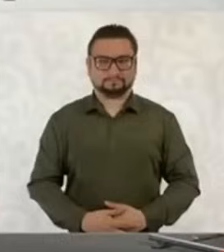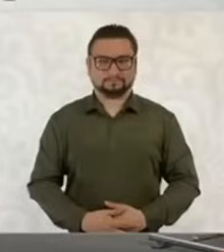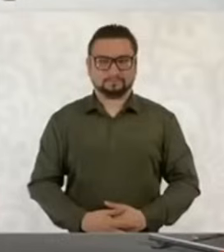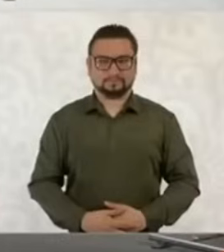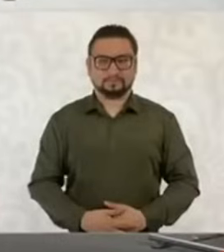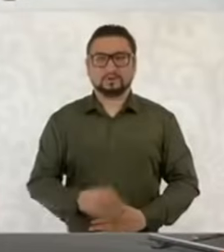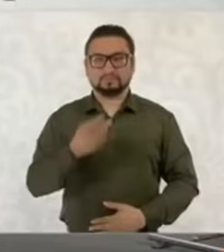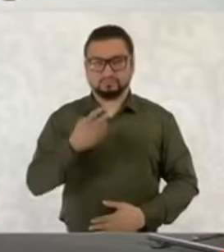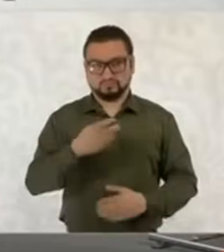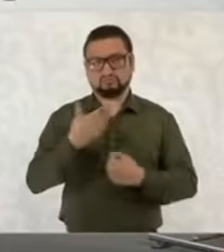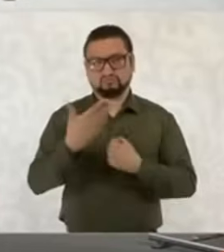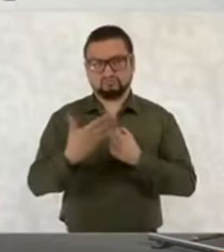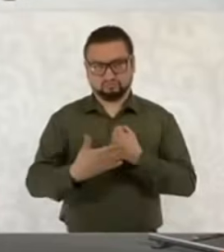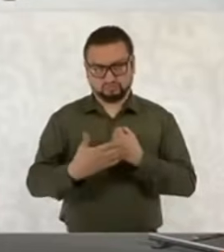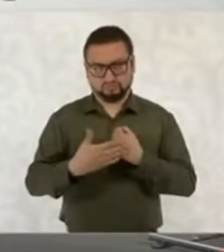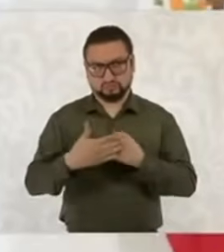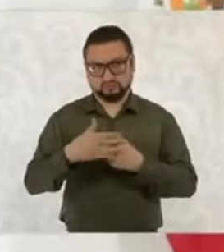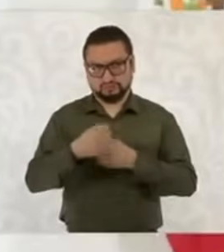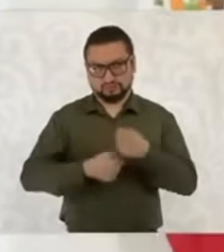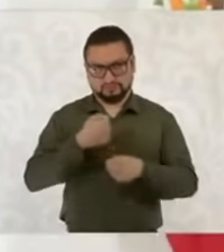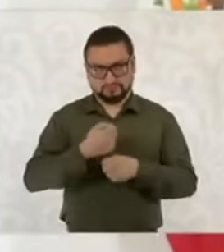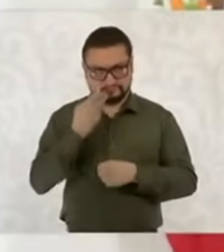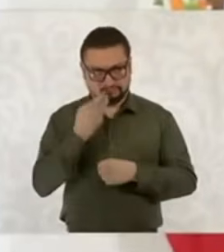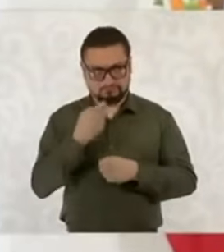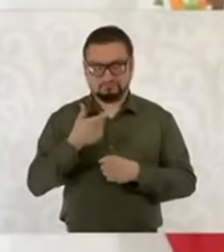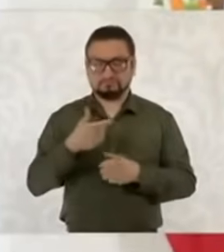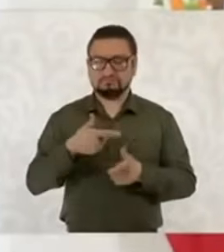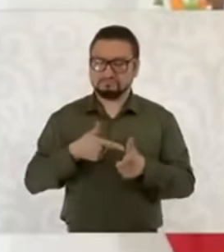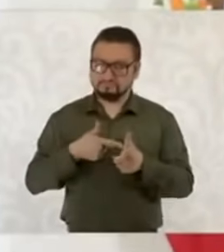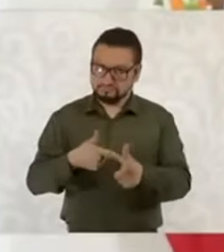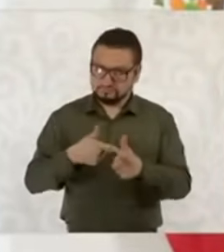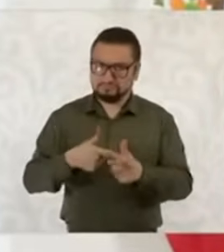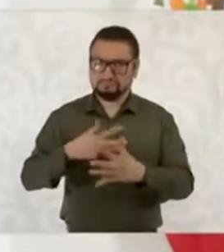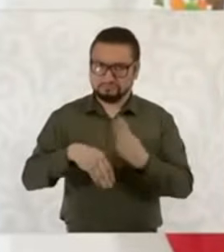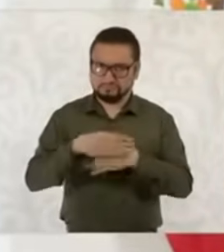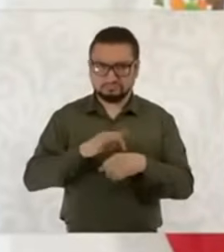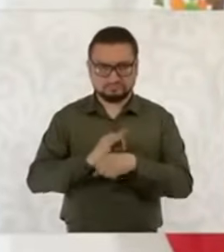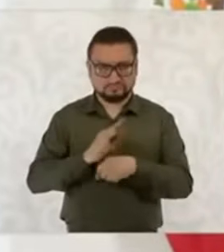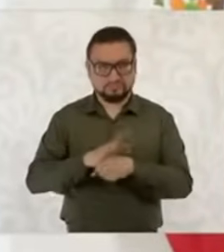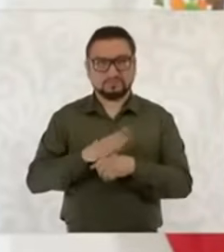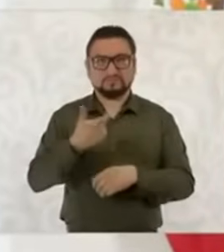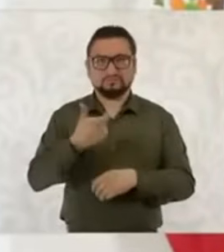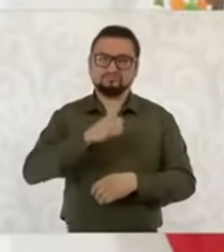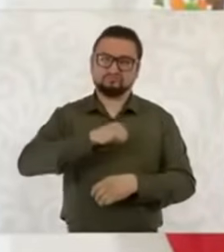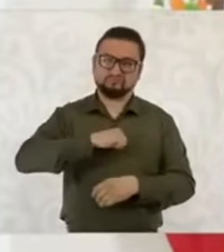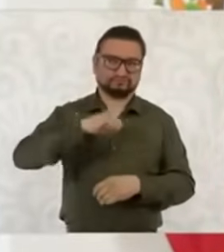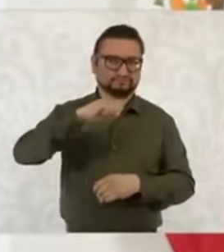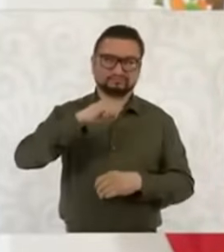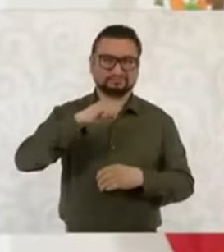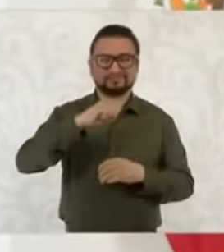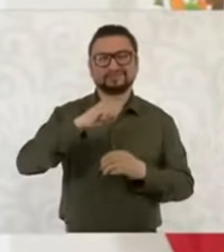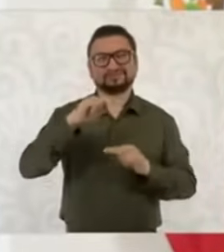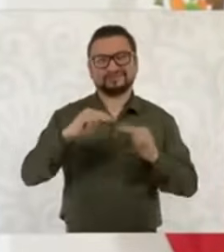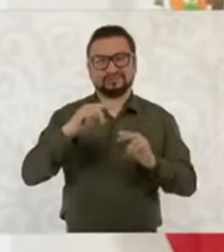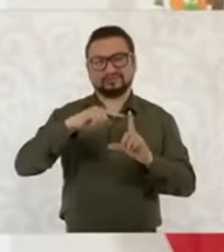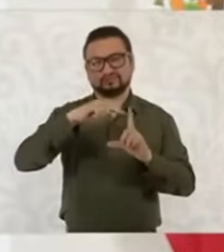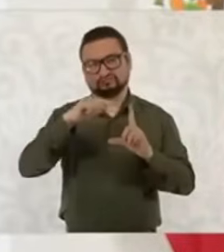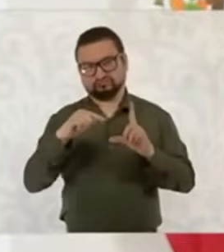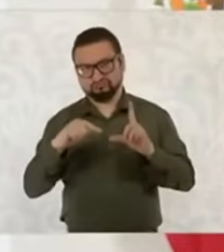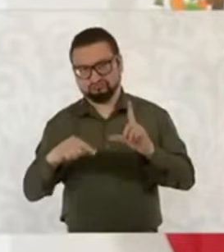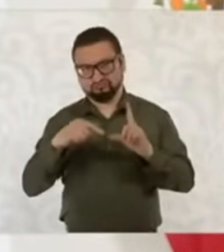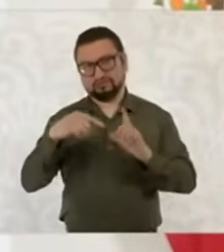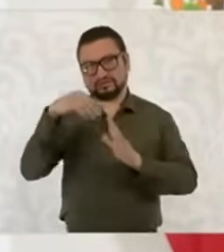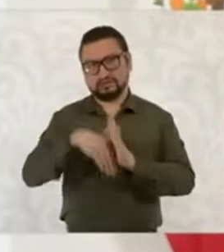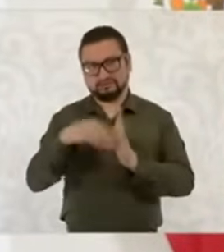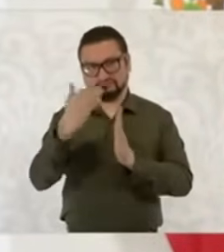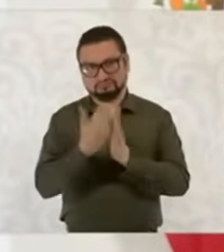proyectará hacia el siguiente año. También la inflación está a la baja. Ayer tuvimos los datos de la inflación en